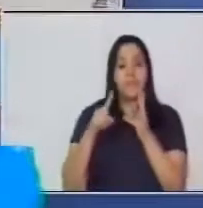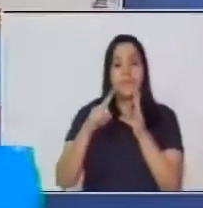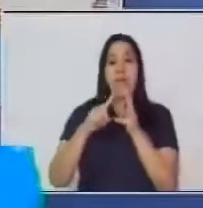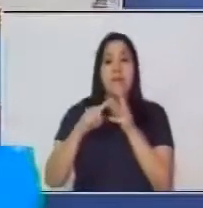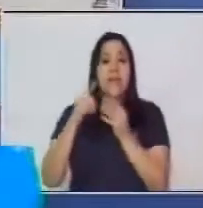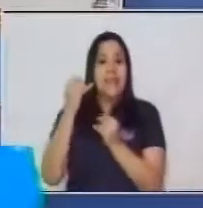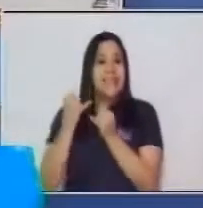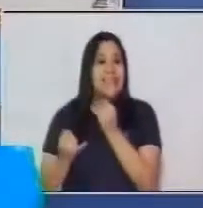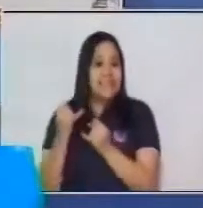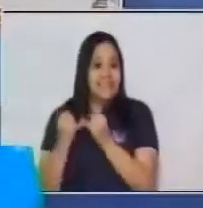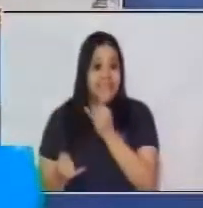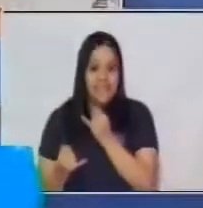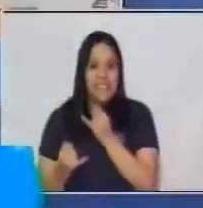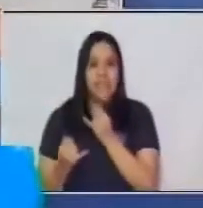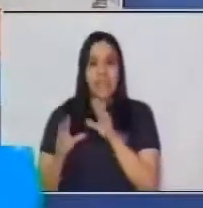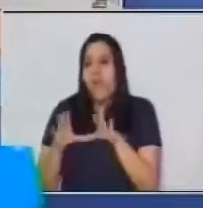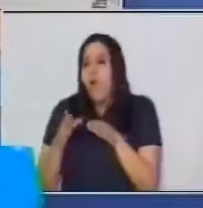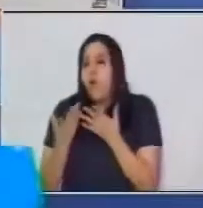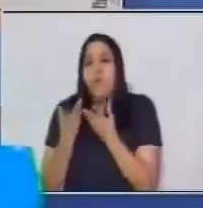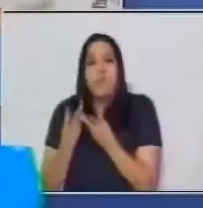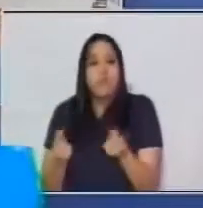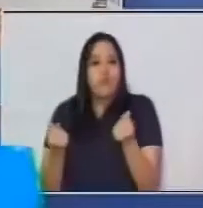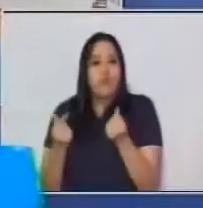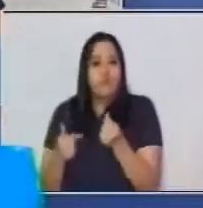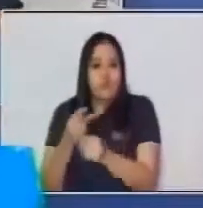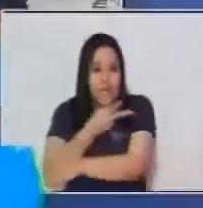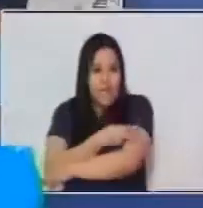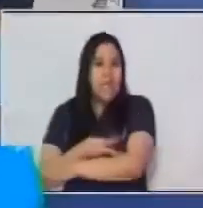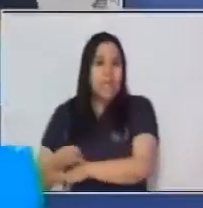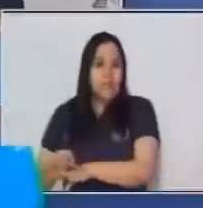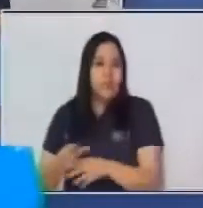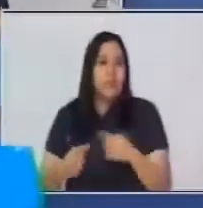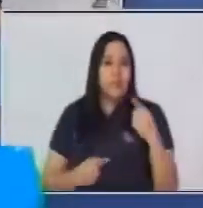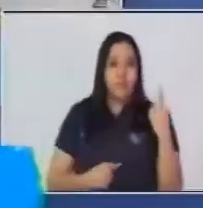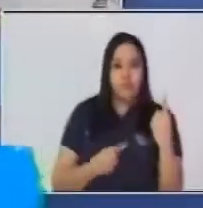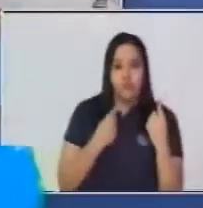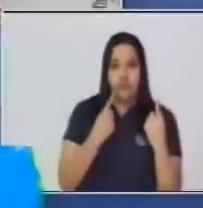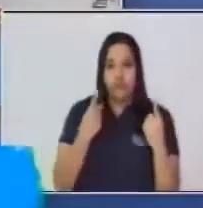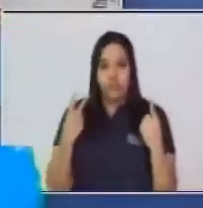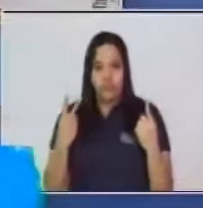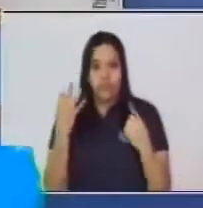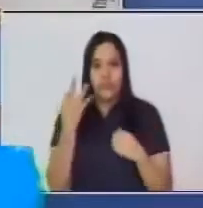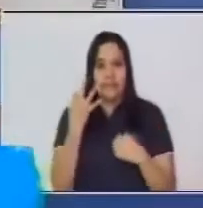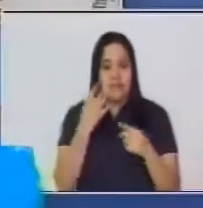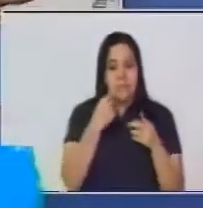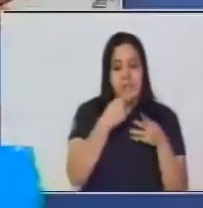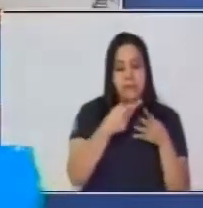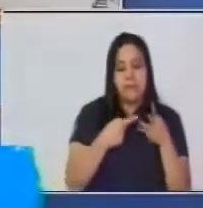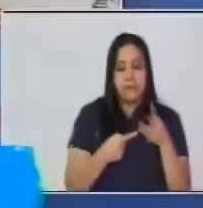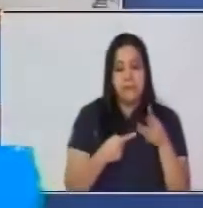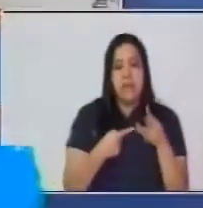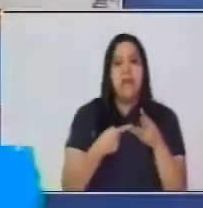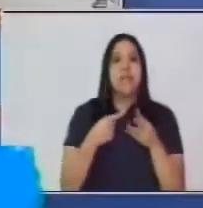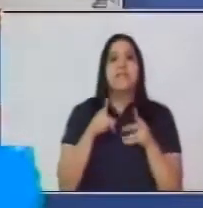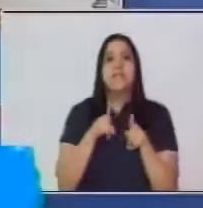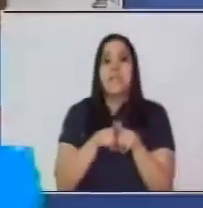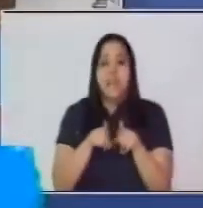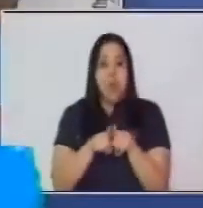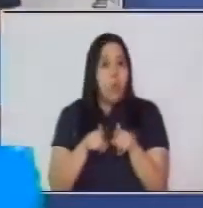historia. Así, el reportaje también cumple con esas mismas características, únicamente